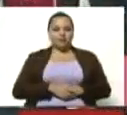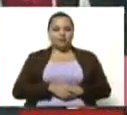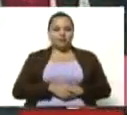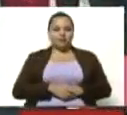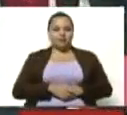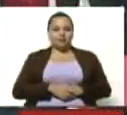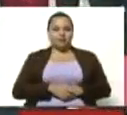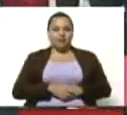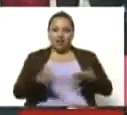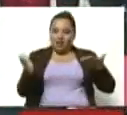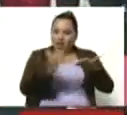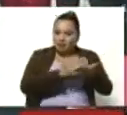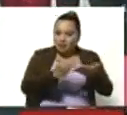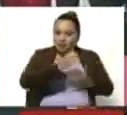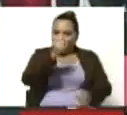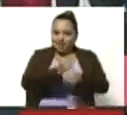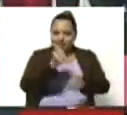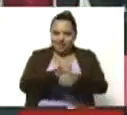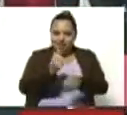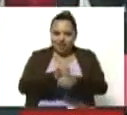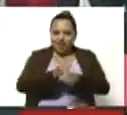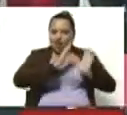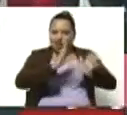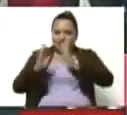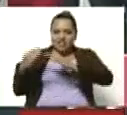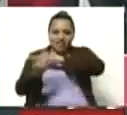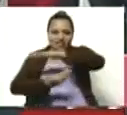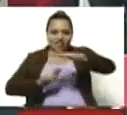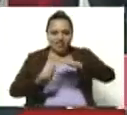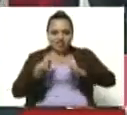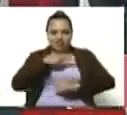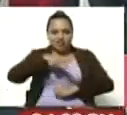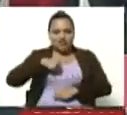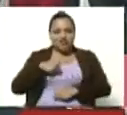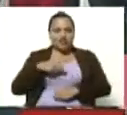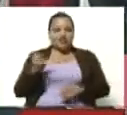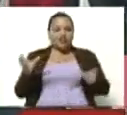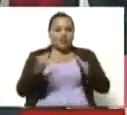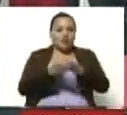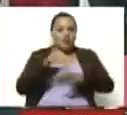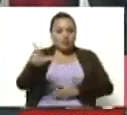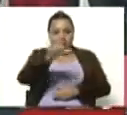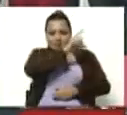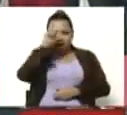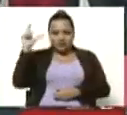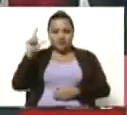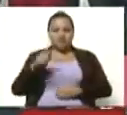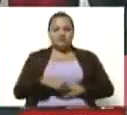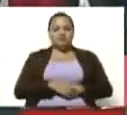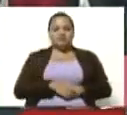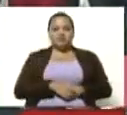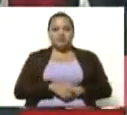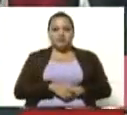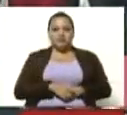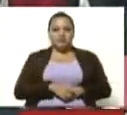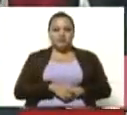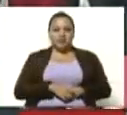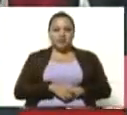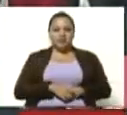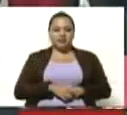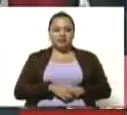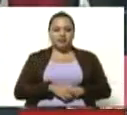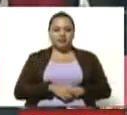el manual de trabajo de las estructuras de base de nuestro partido socialista Unido de Venezuela y por